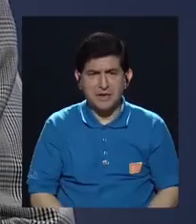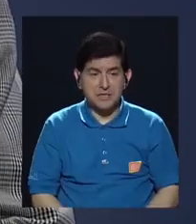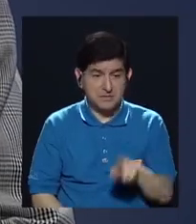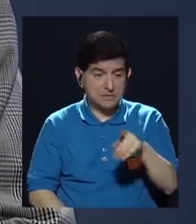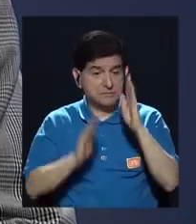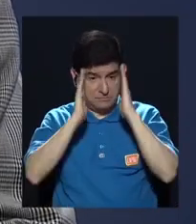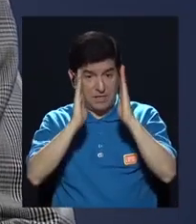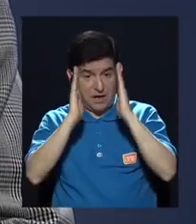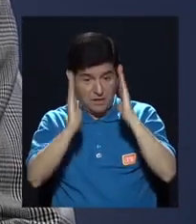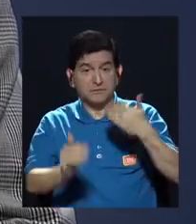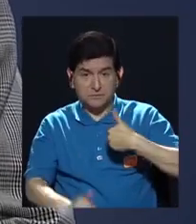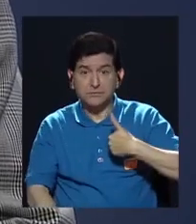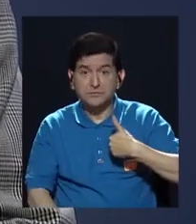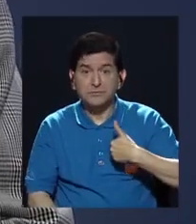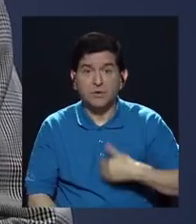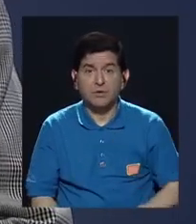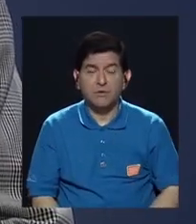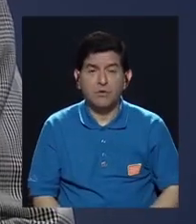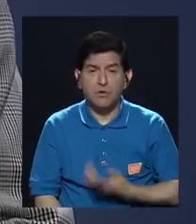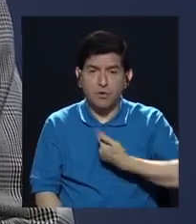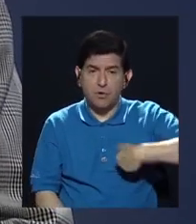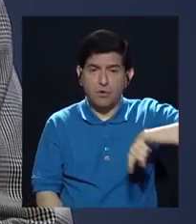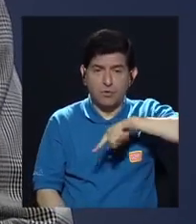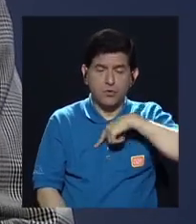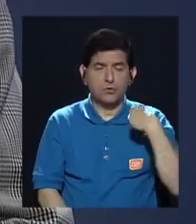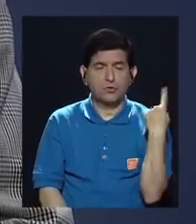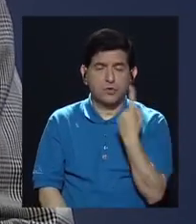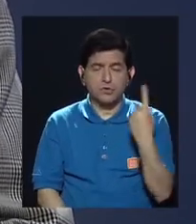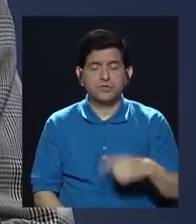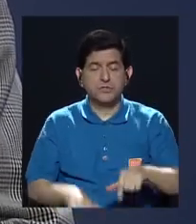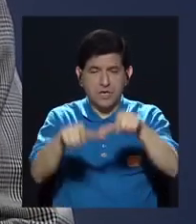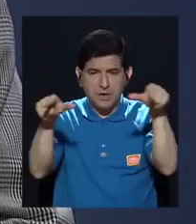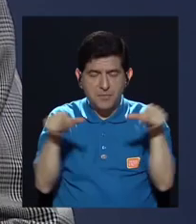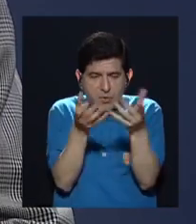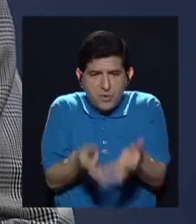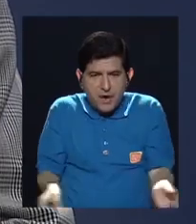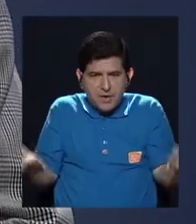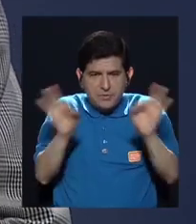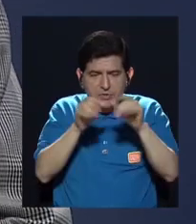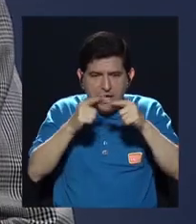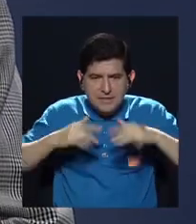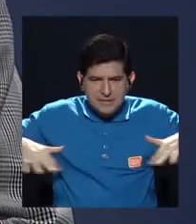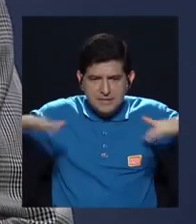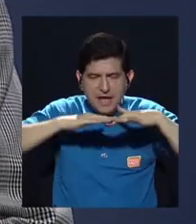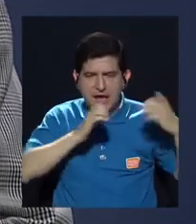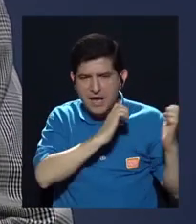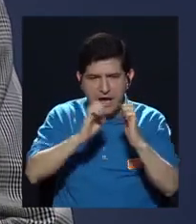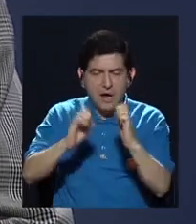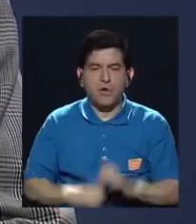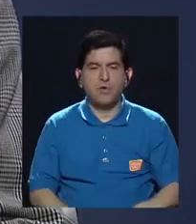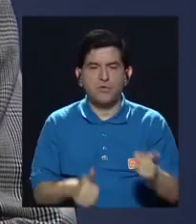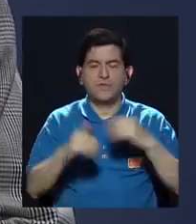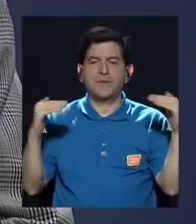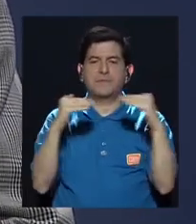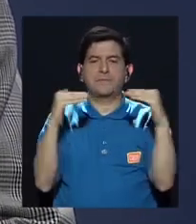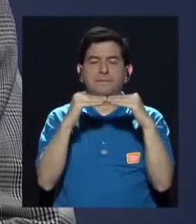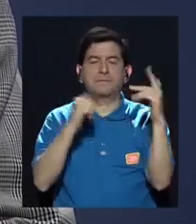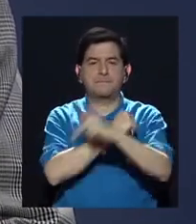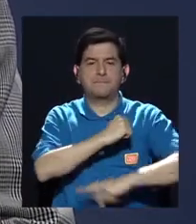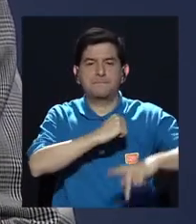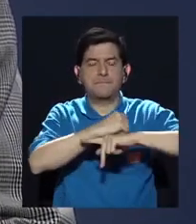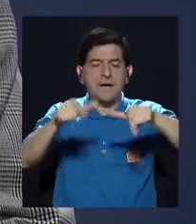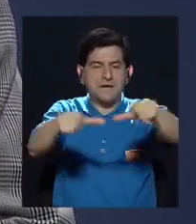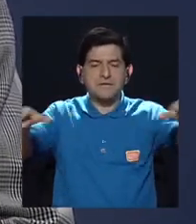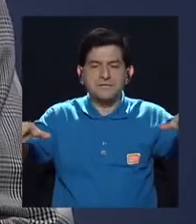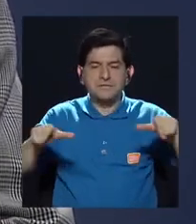pasaba desapercibido, porque hemos tenido siempre una posición geoestratégica de primer orden. Somos un país con